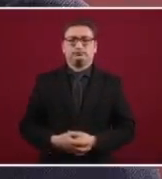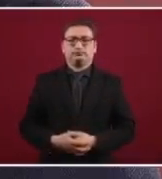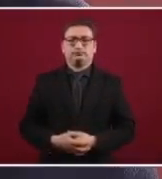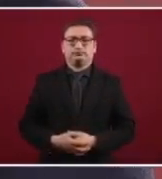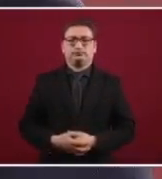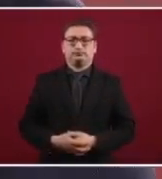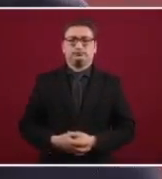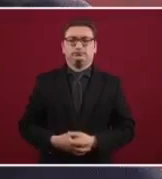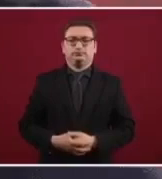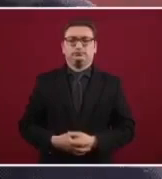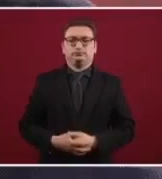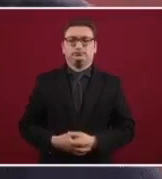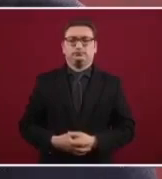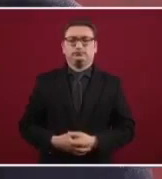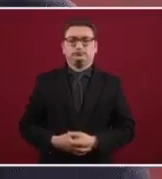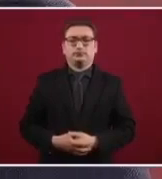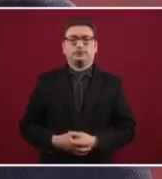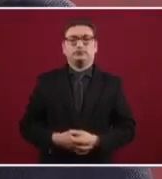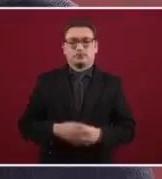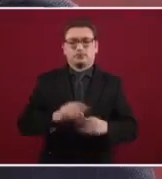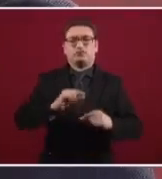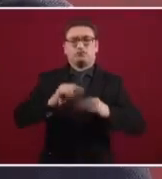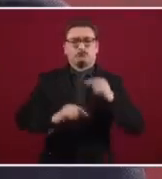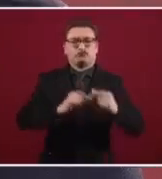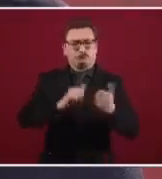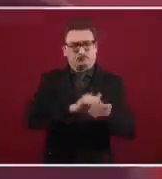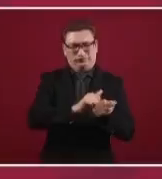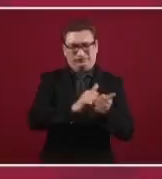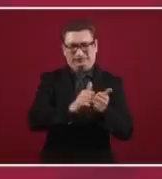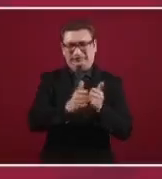y que cambiemos, como está sucediendo.